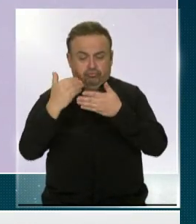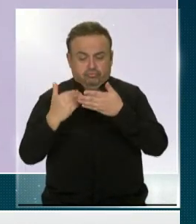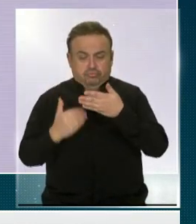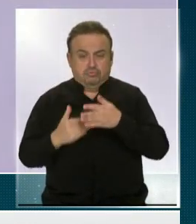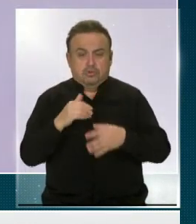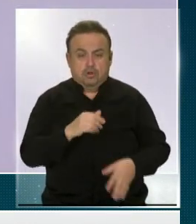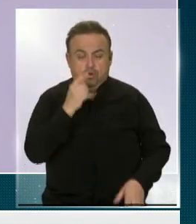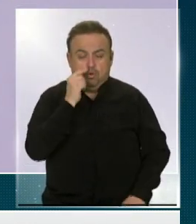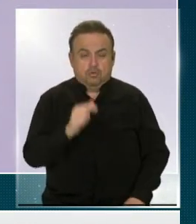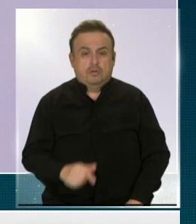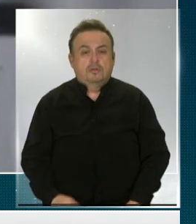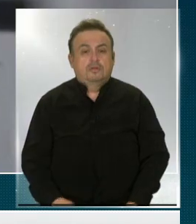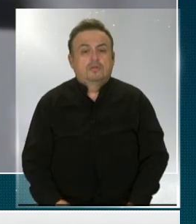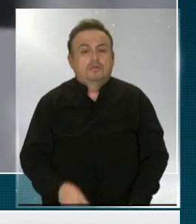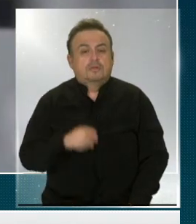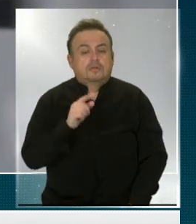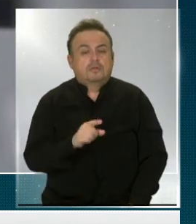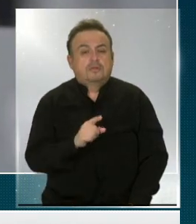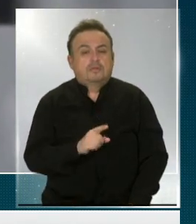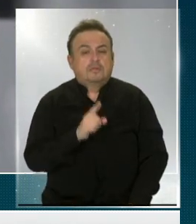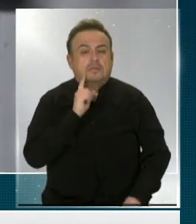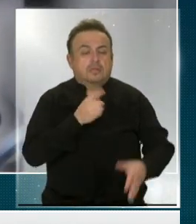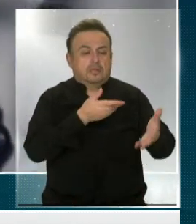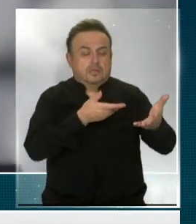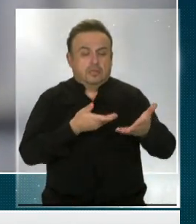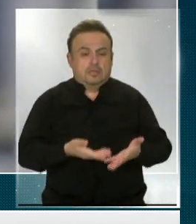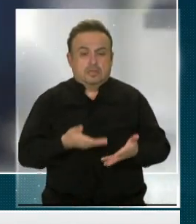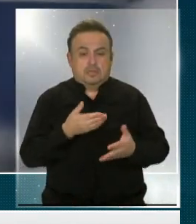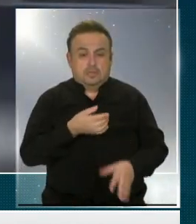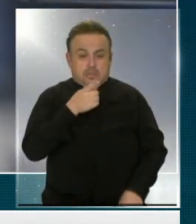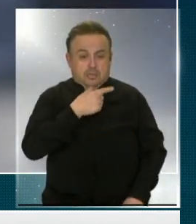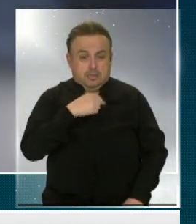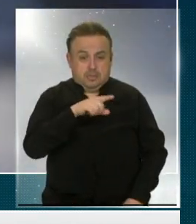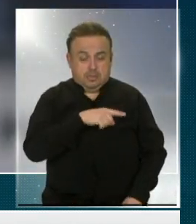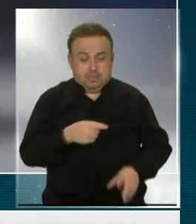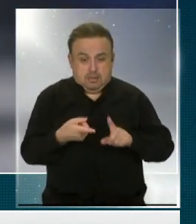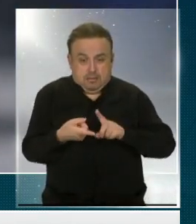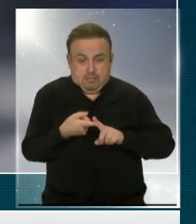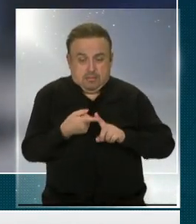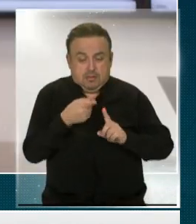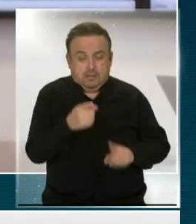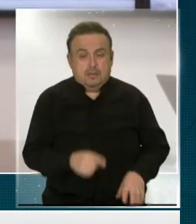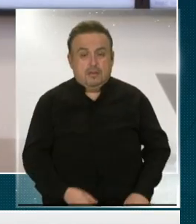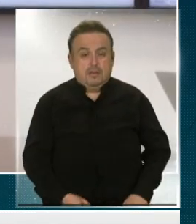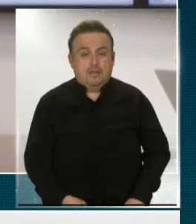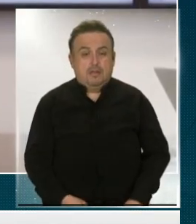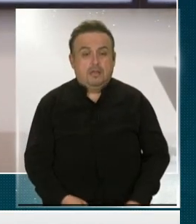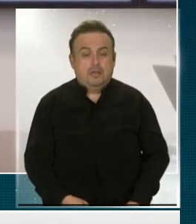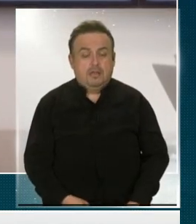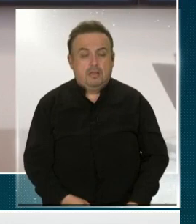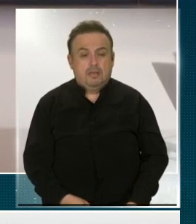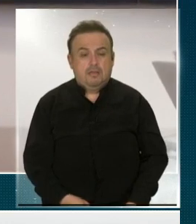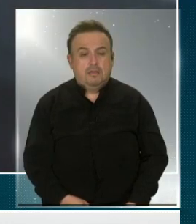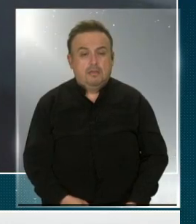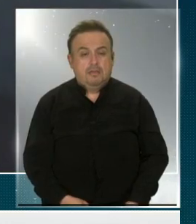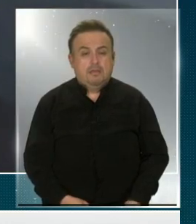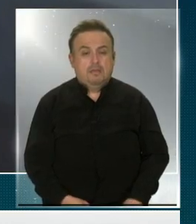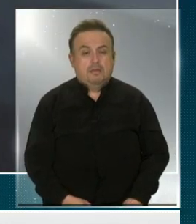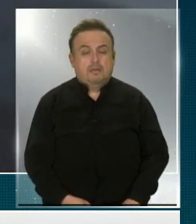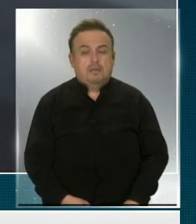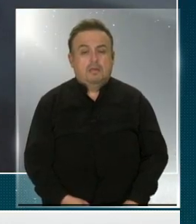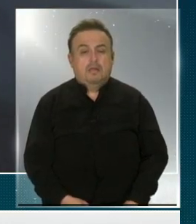octubre y a quienes se invitan y deciden participar se les va